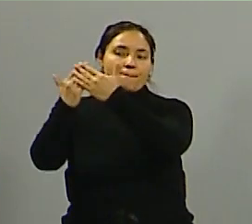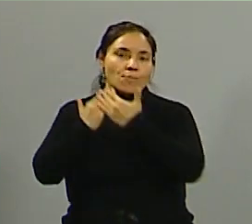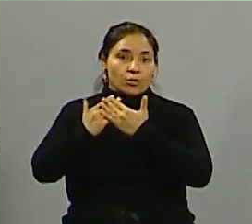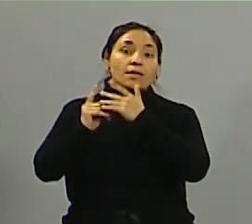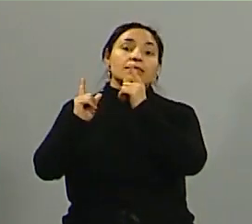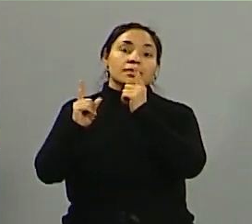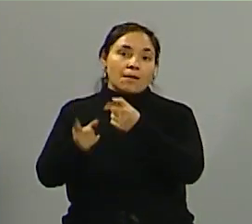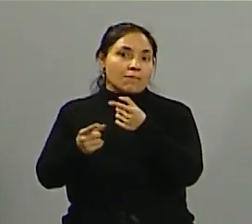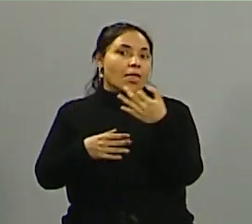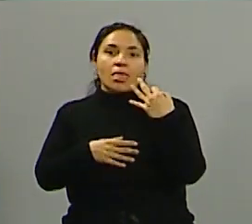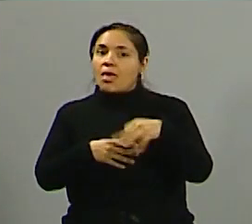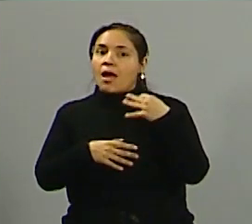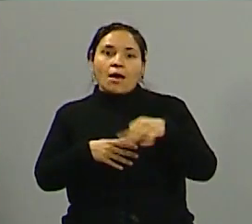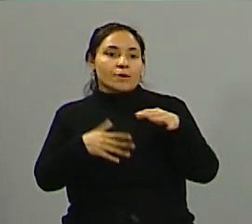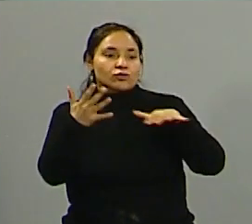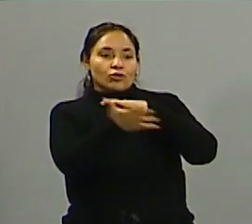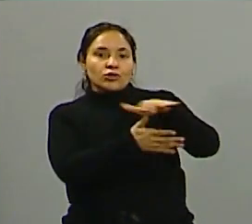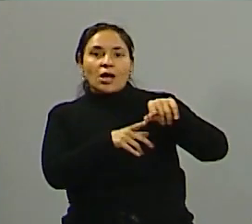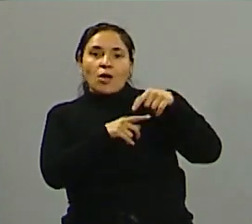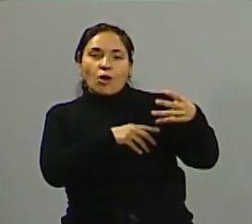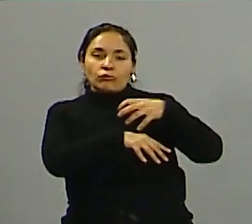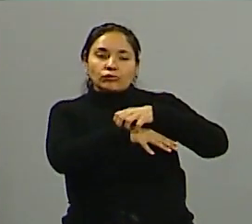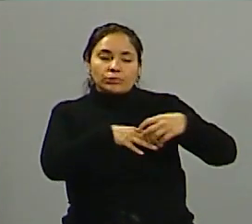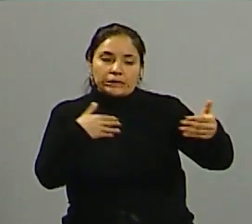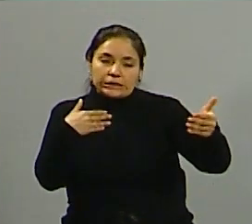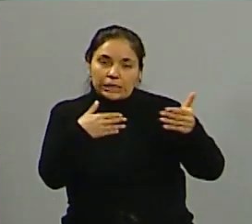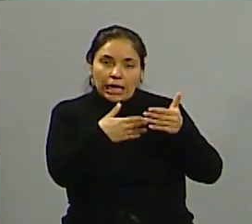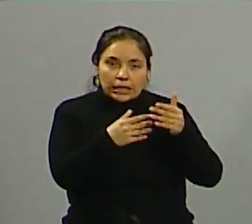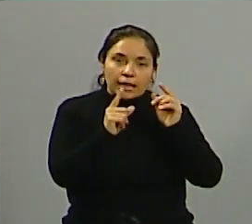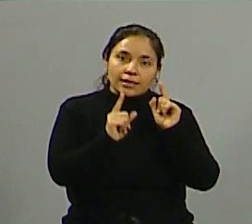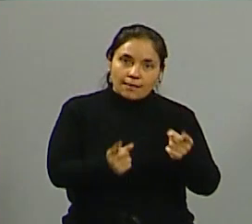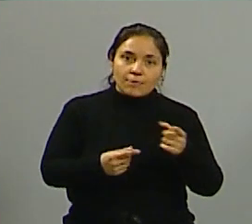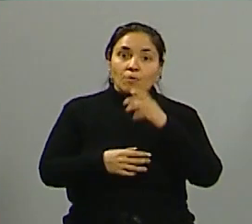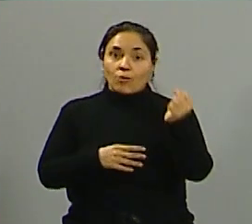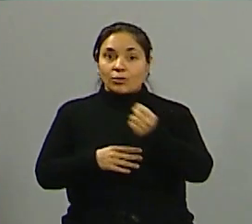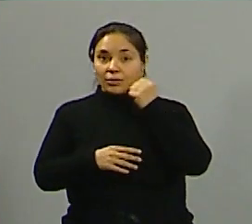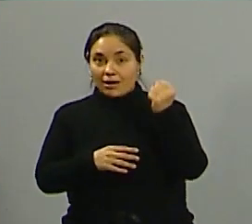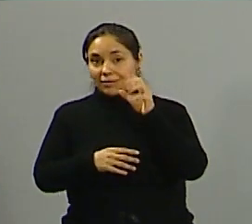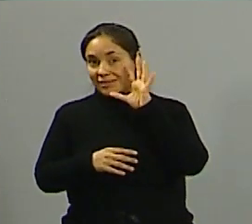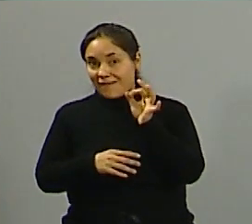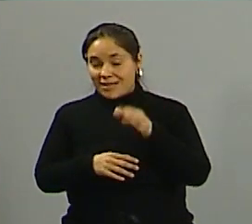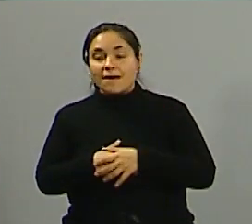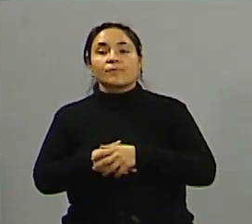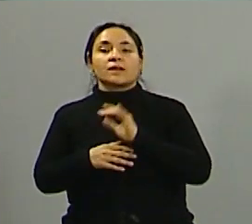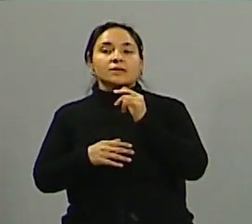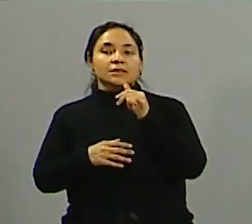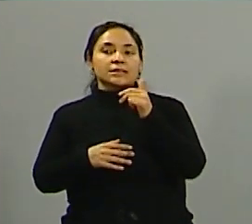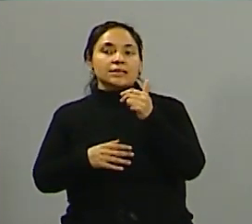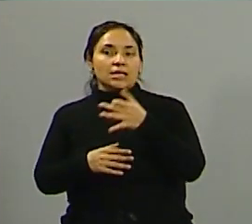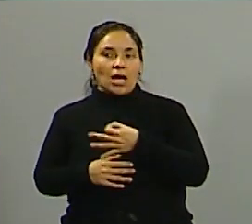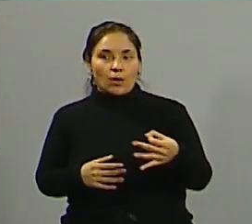que tenía que estar cercano a las otras clases sociales. Me parece que hay que destacar eso también de San Martín, ¿no? Sí, claro. Creo que